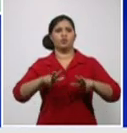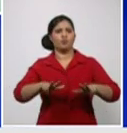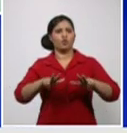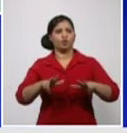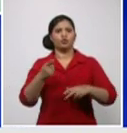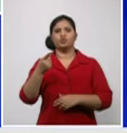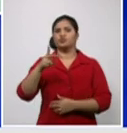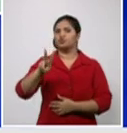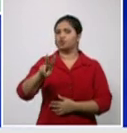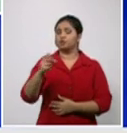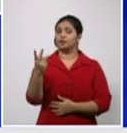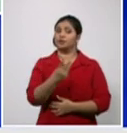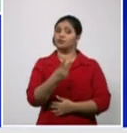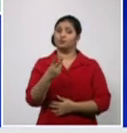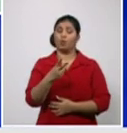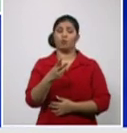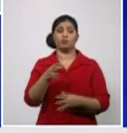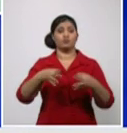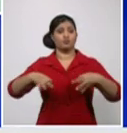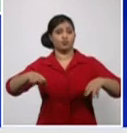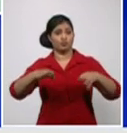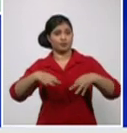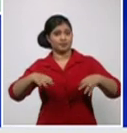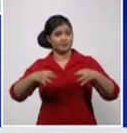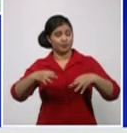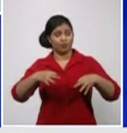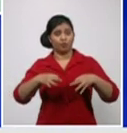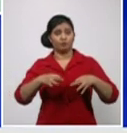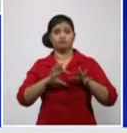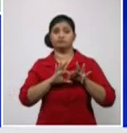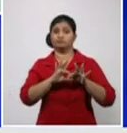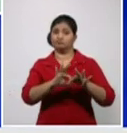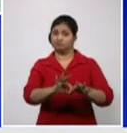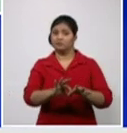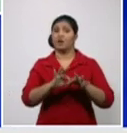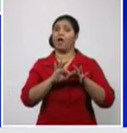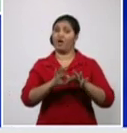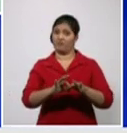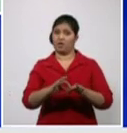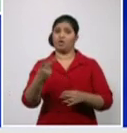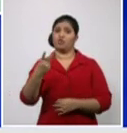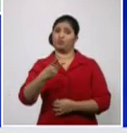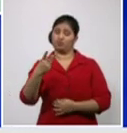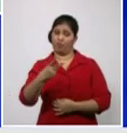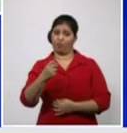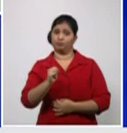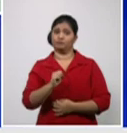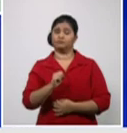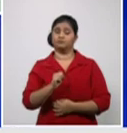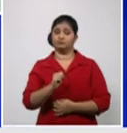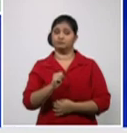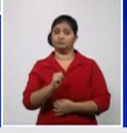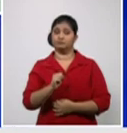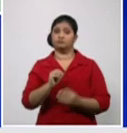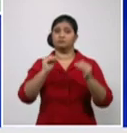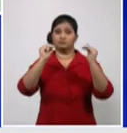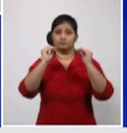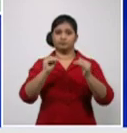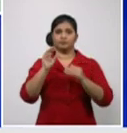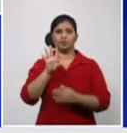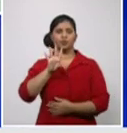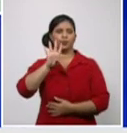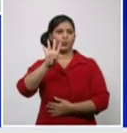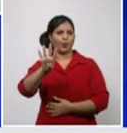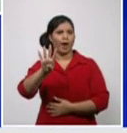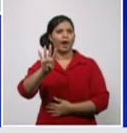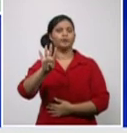también han ido manteniendo una cifra elevada, Ciro Redondo con 4, Chambas y